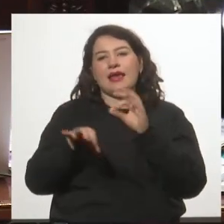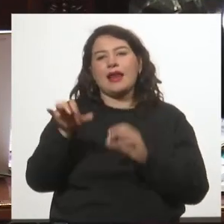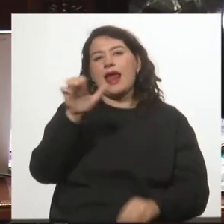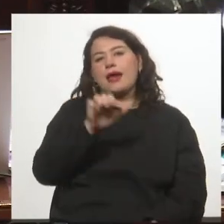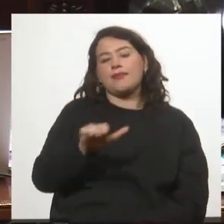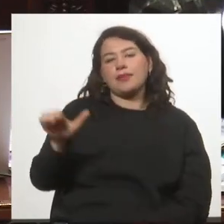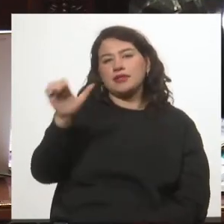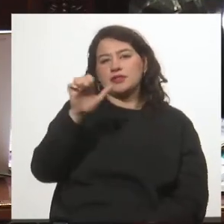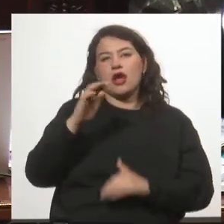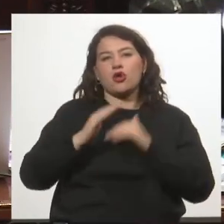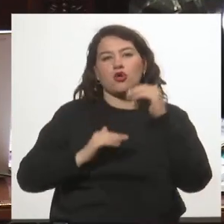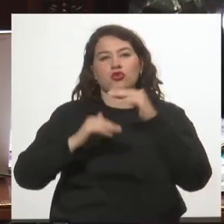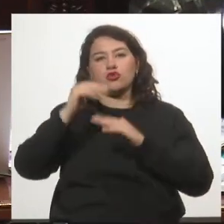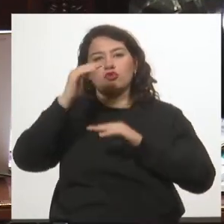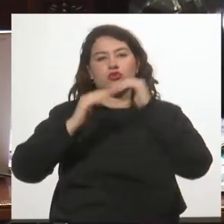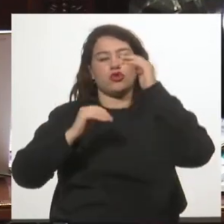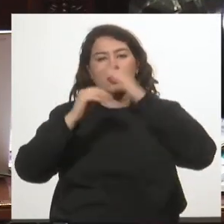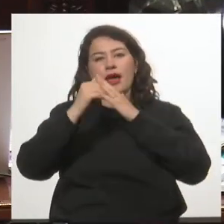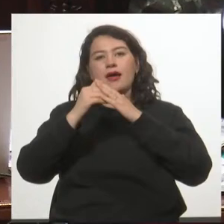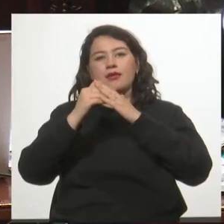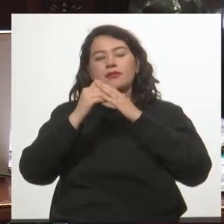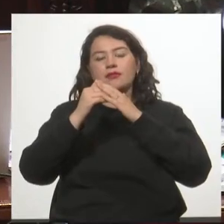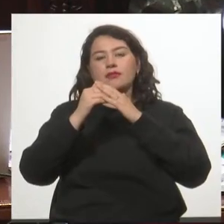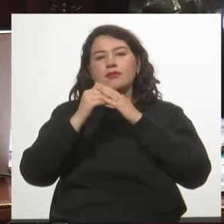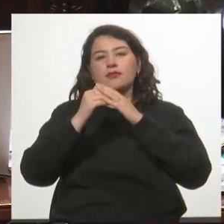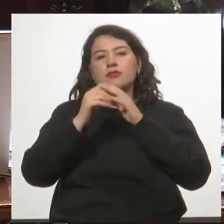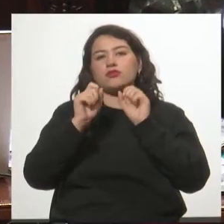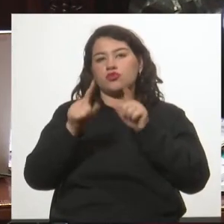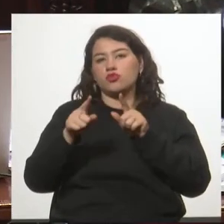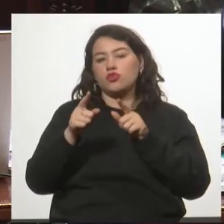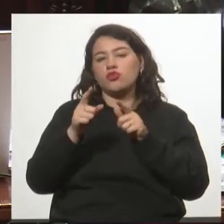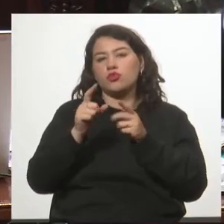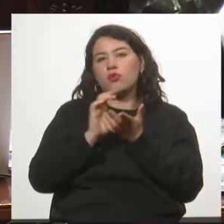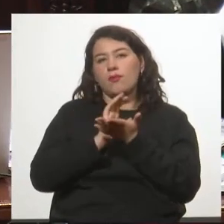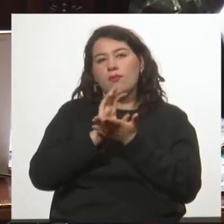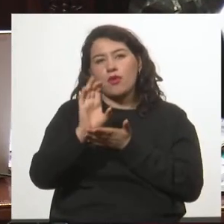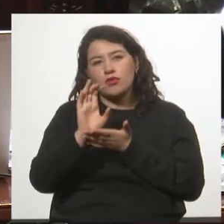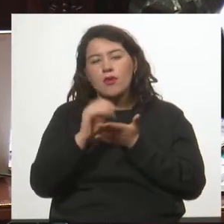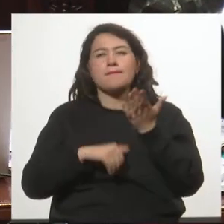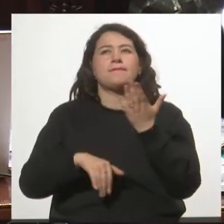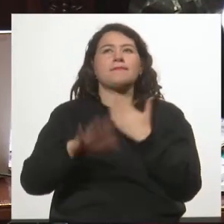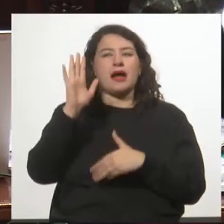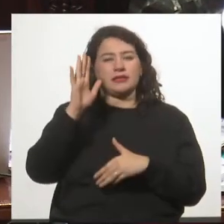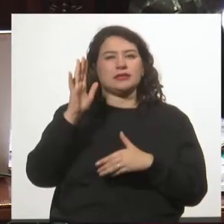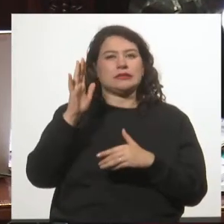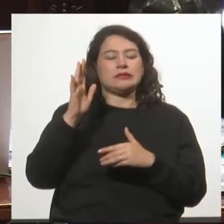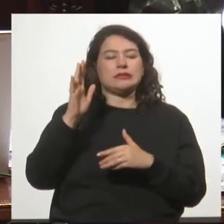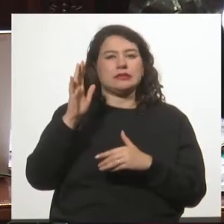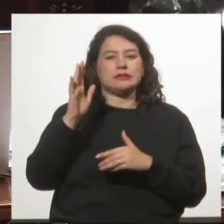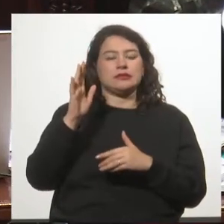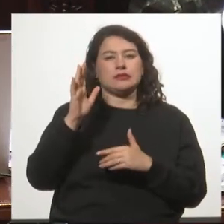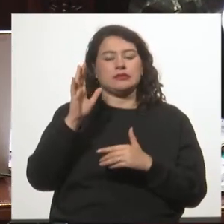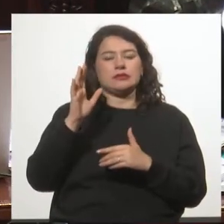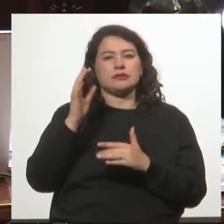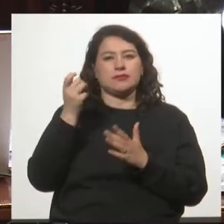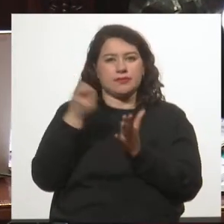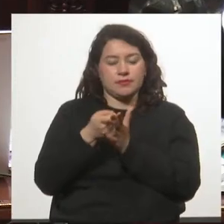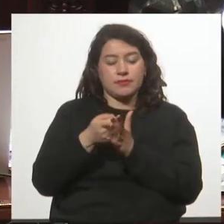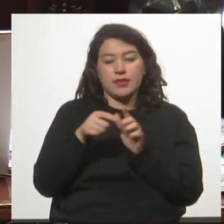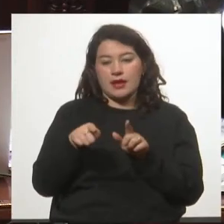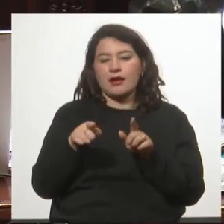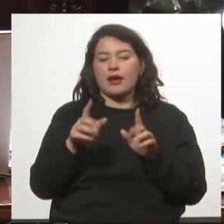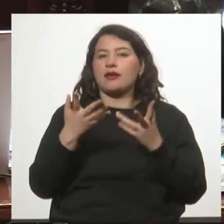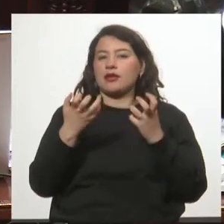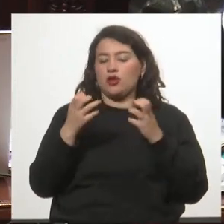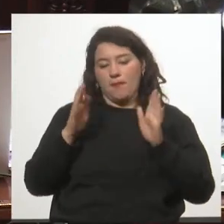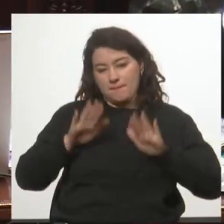constructora de obra civil que por su monto fue la erogación más significativa aquí me detengo y hago